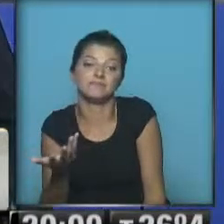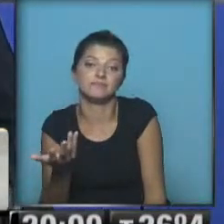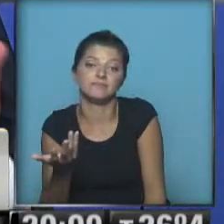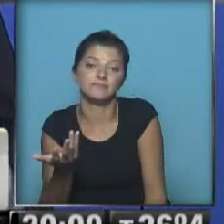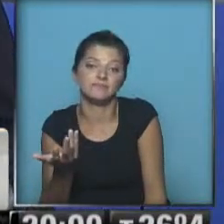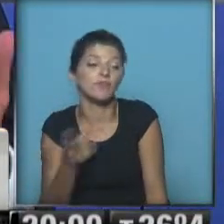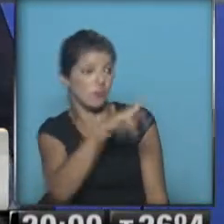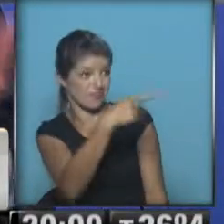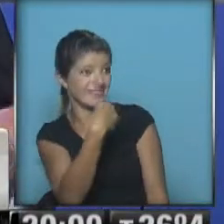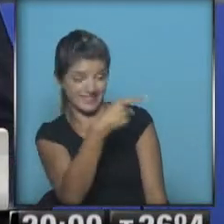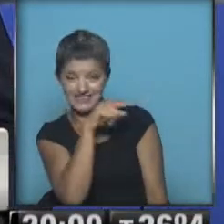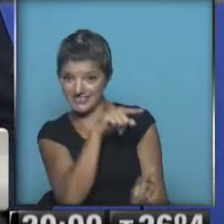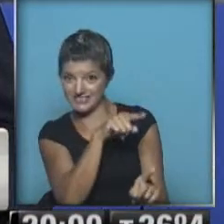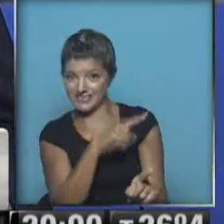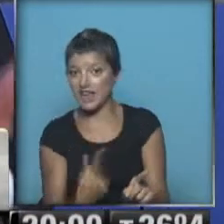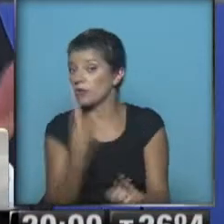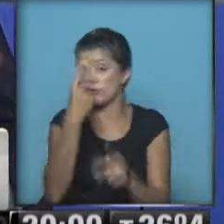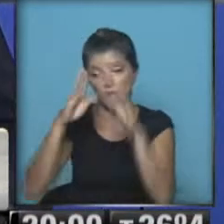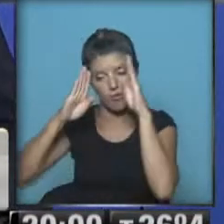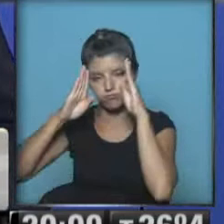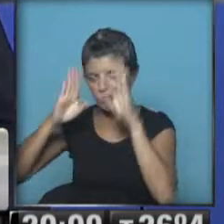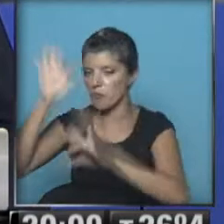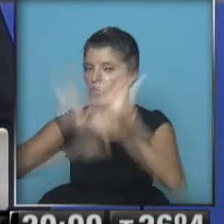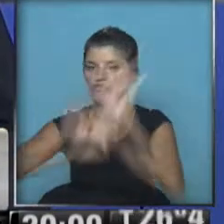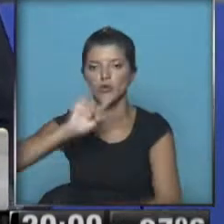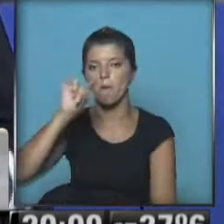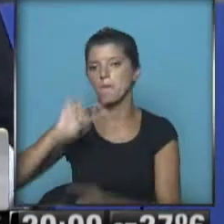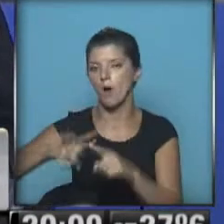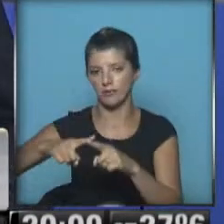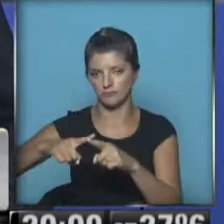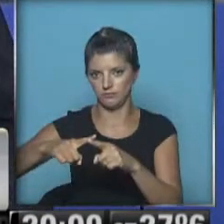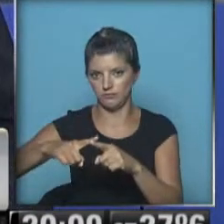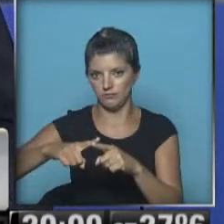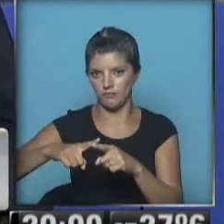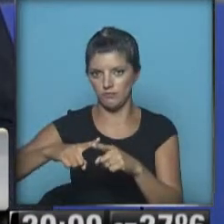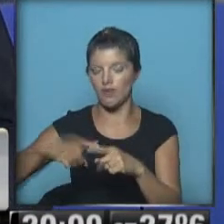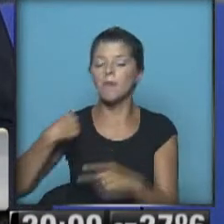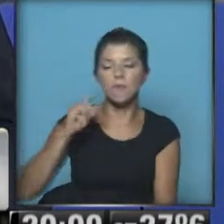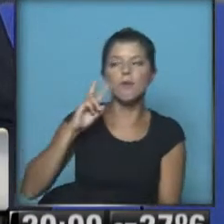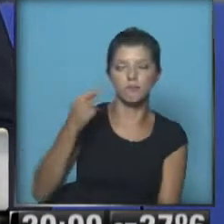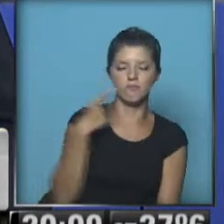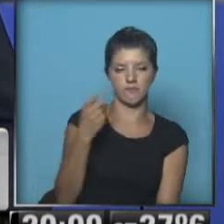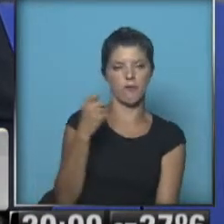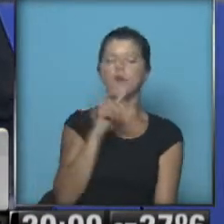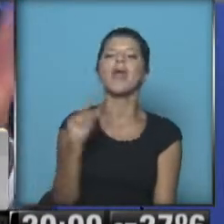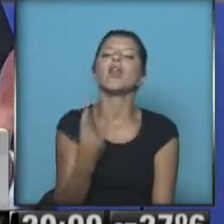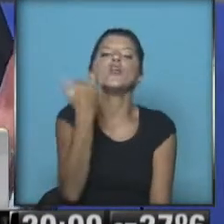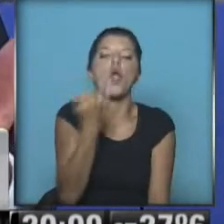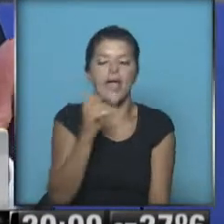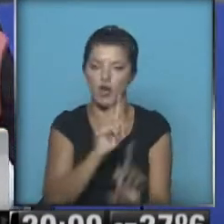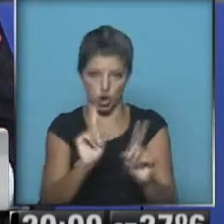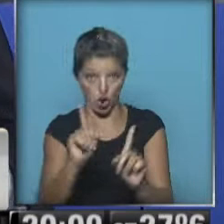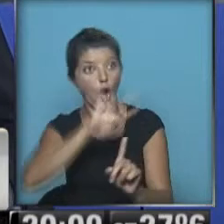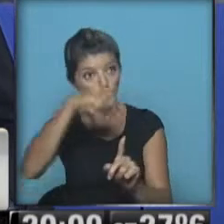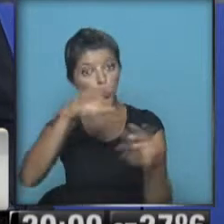posicionamientos, como decía Ignacio, con relación al único proyecto político visible, ¿no? No es que sea el único que exista, porque